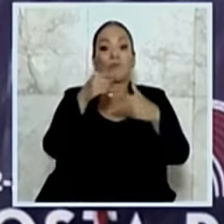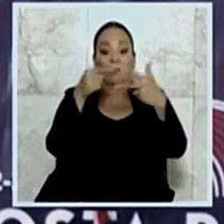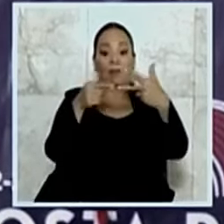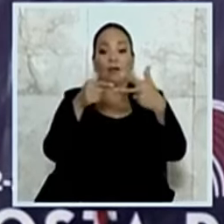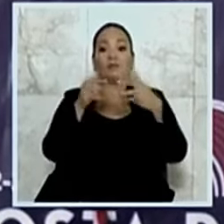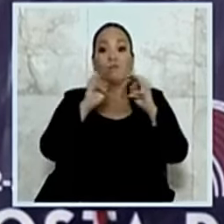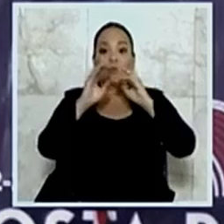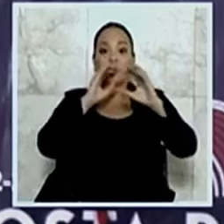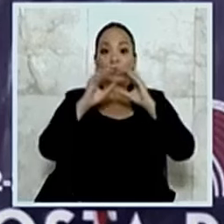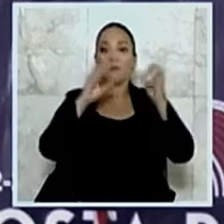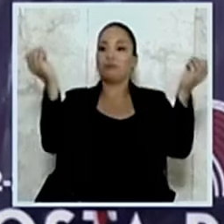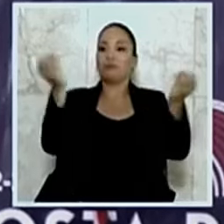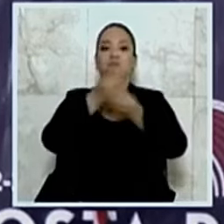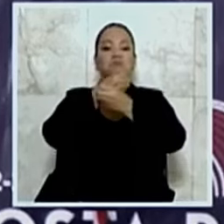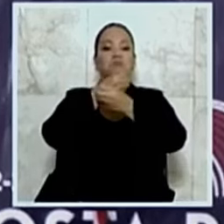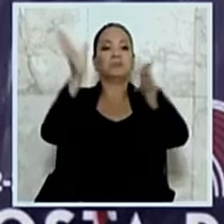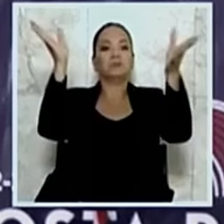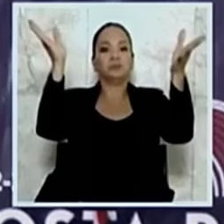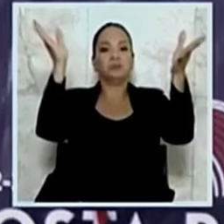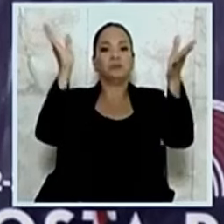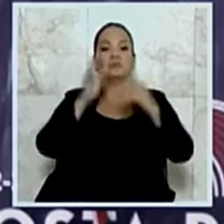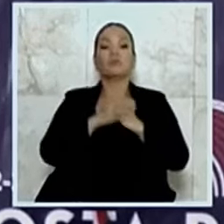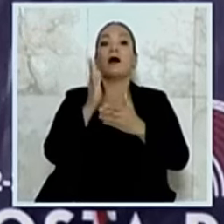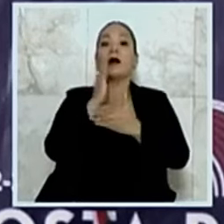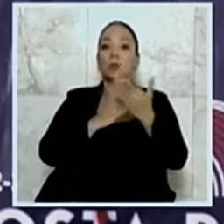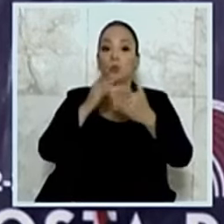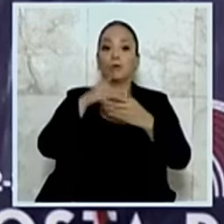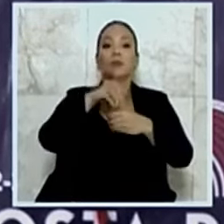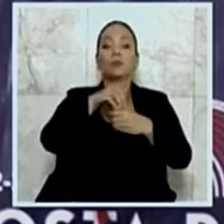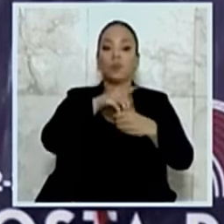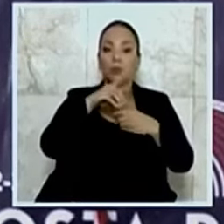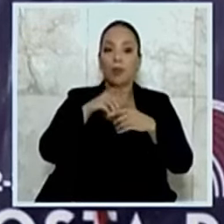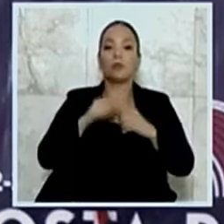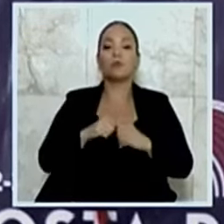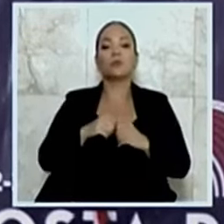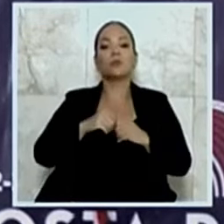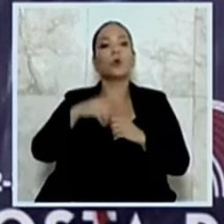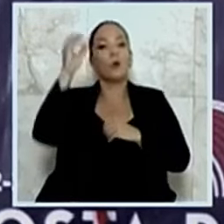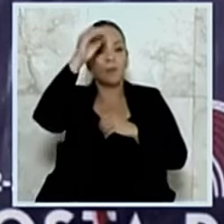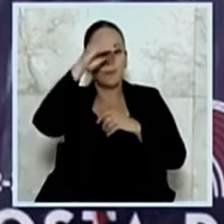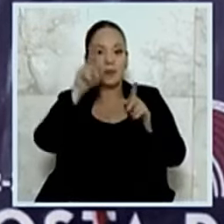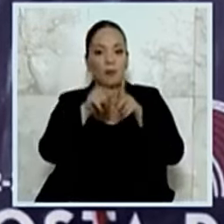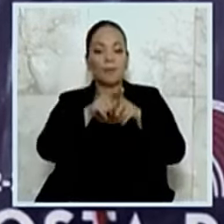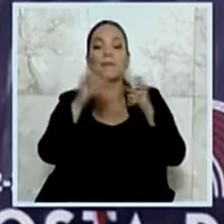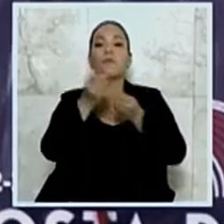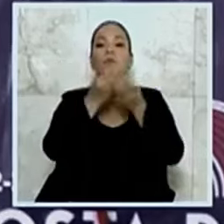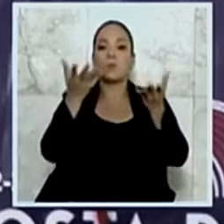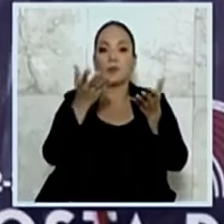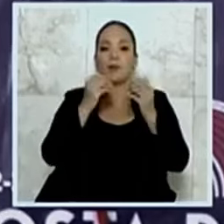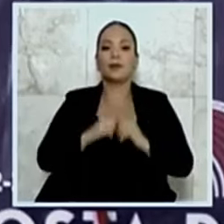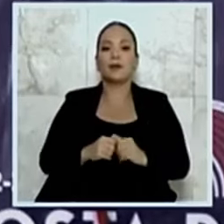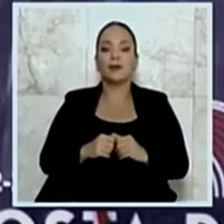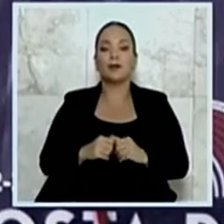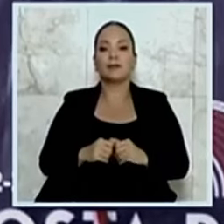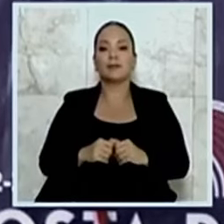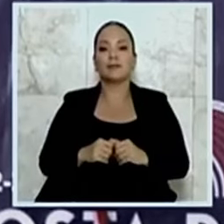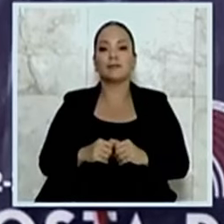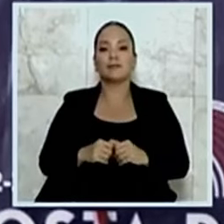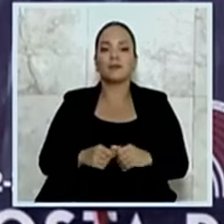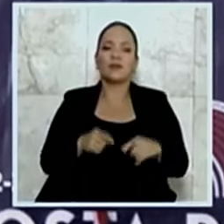a tres. CR Hoy, al Observador y a una estación de radio. Sí. Okay. Esos medios de prensa le dan publicidad a la